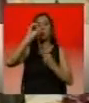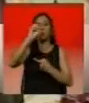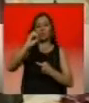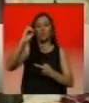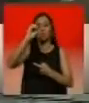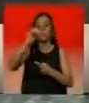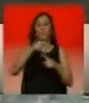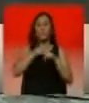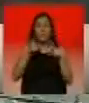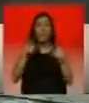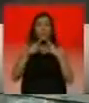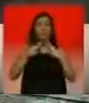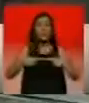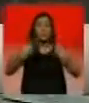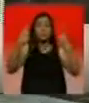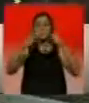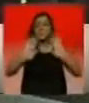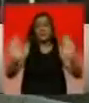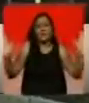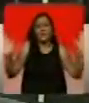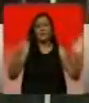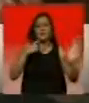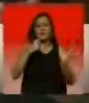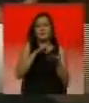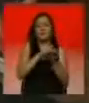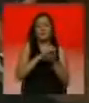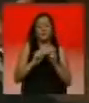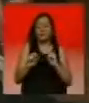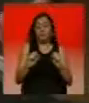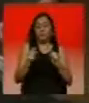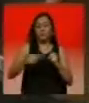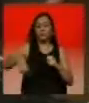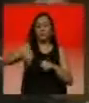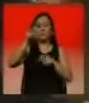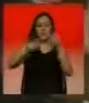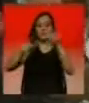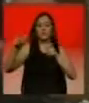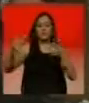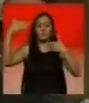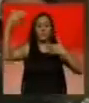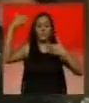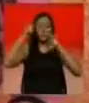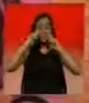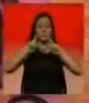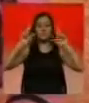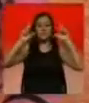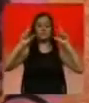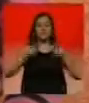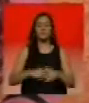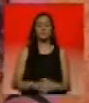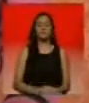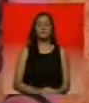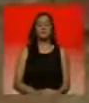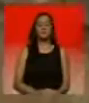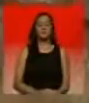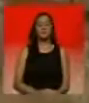en un simple anuncio ya se provocó un sacudón entre los actores de la oposición en